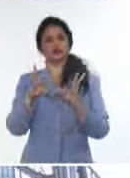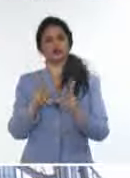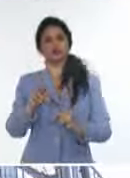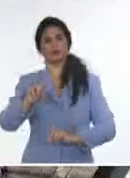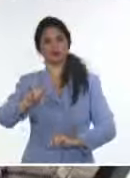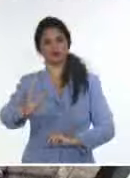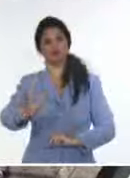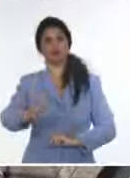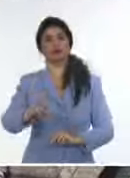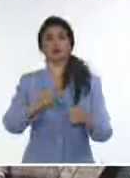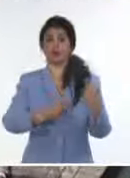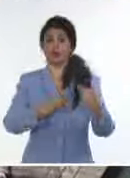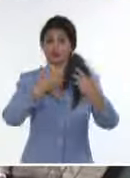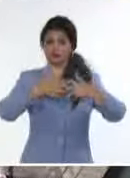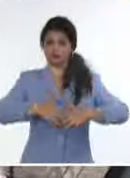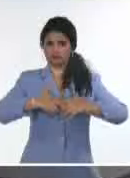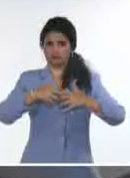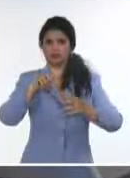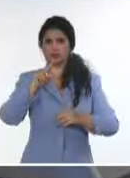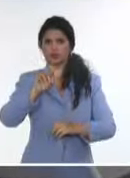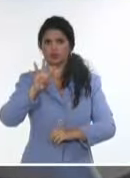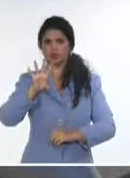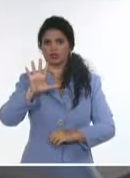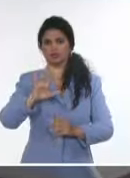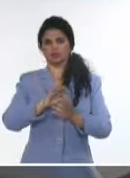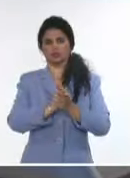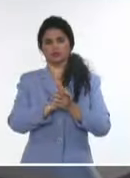con 145 megawatts y